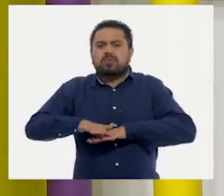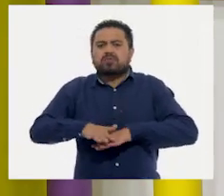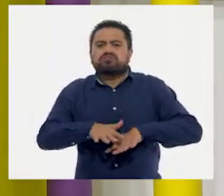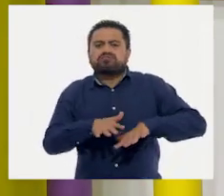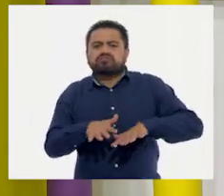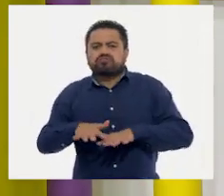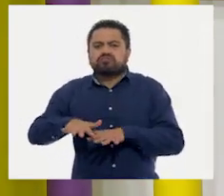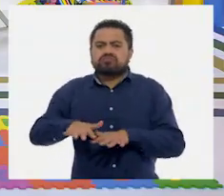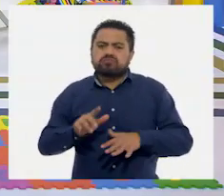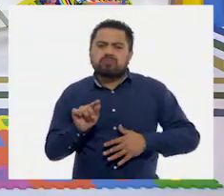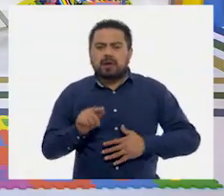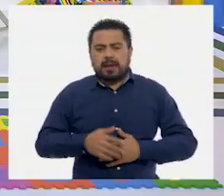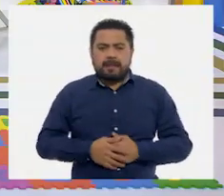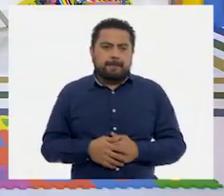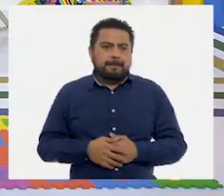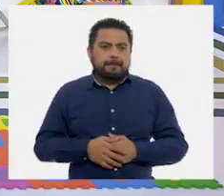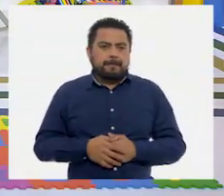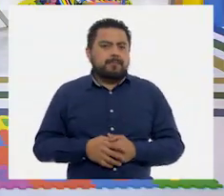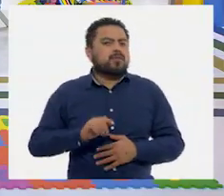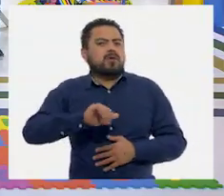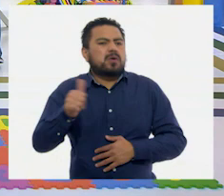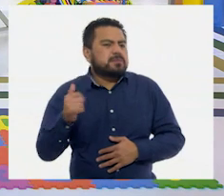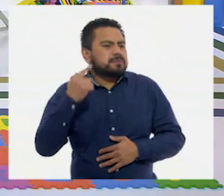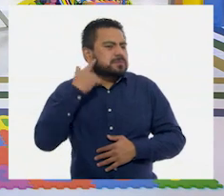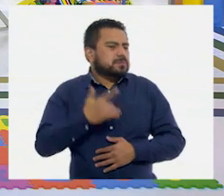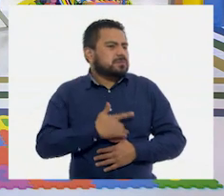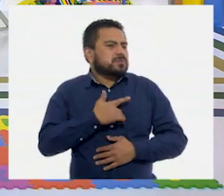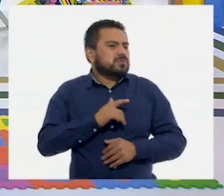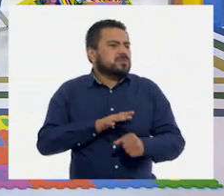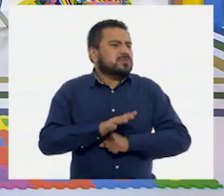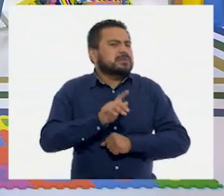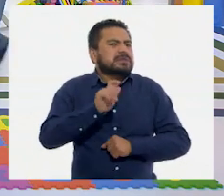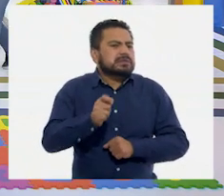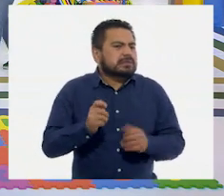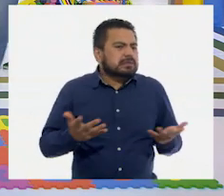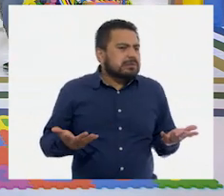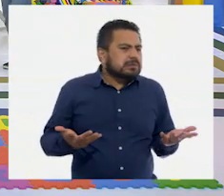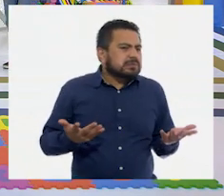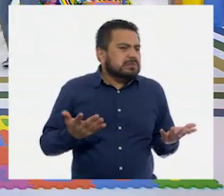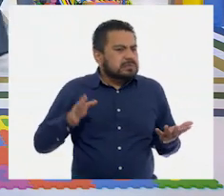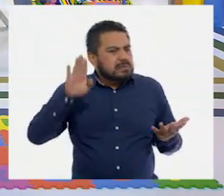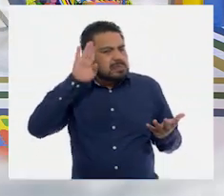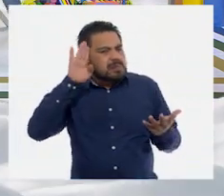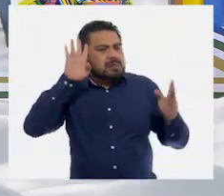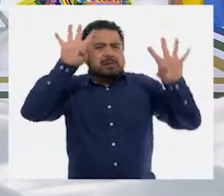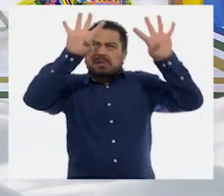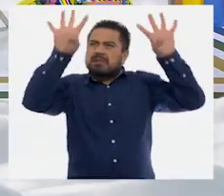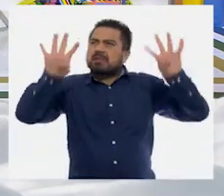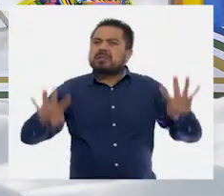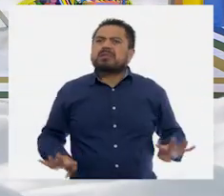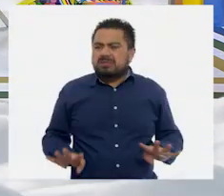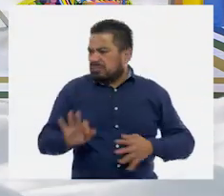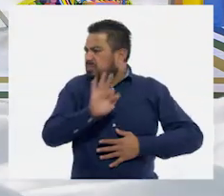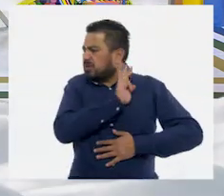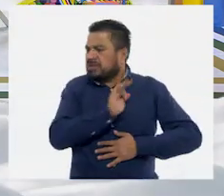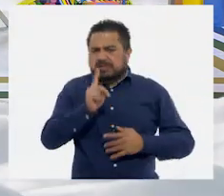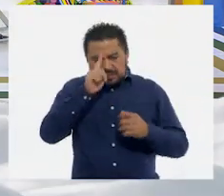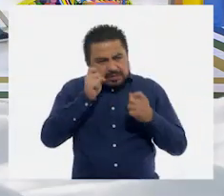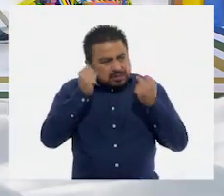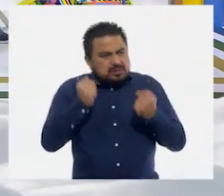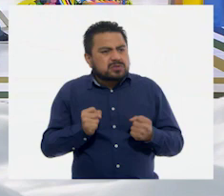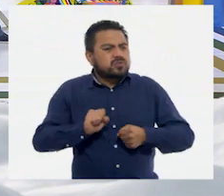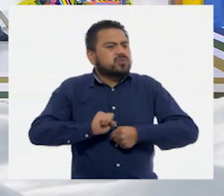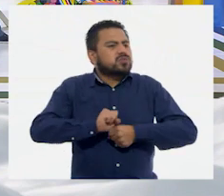tranquila. ¿Qué otro sonido pudieron percibir? El de la nieve. El de la nieve. El de la nieve seguramente